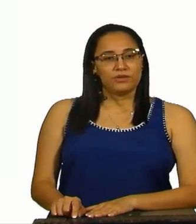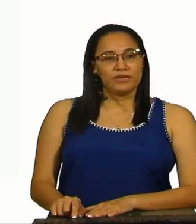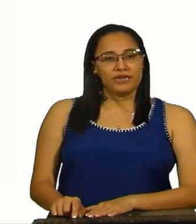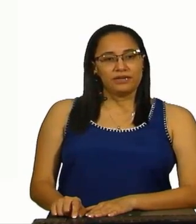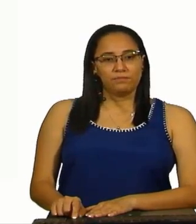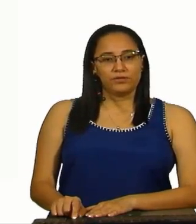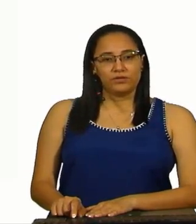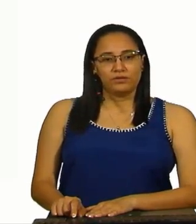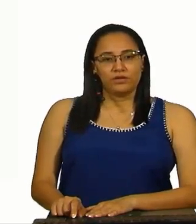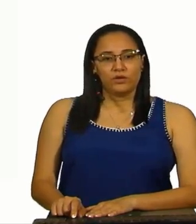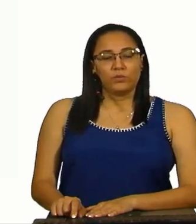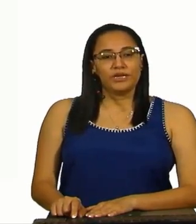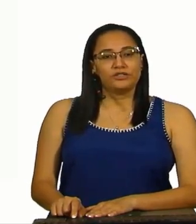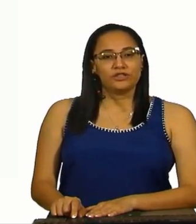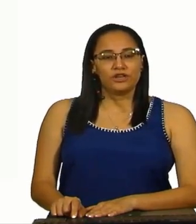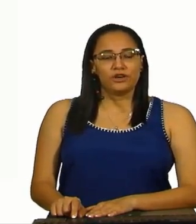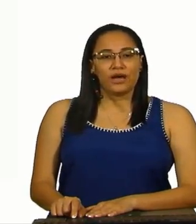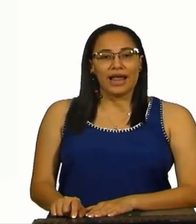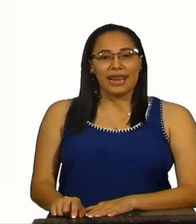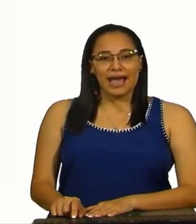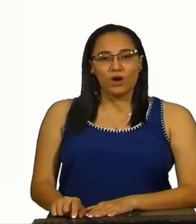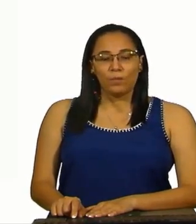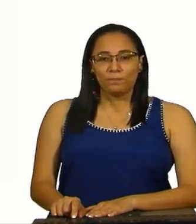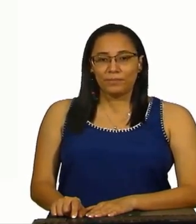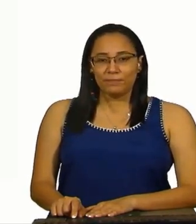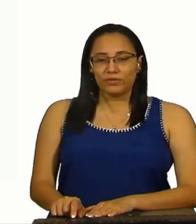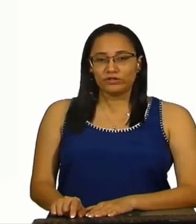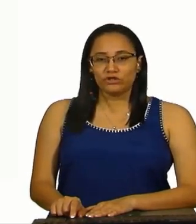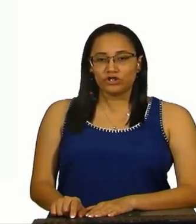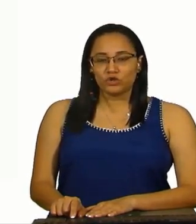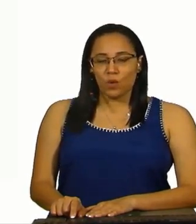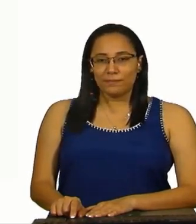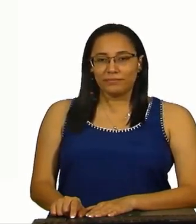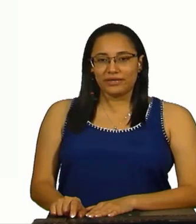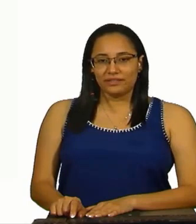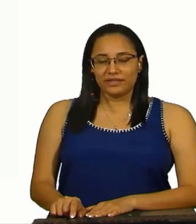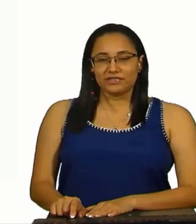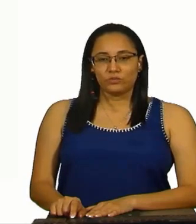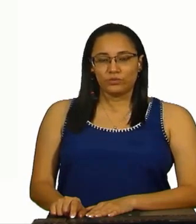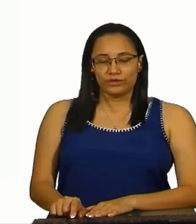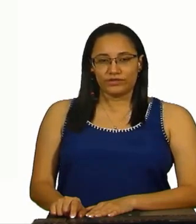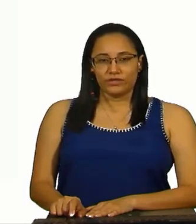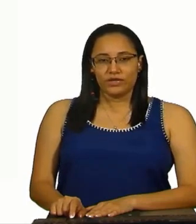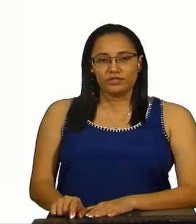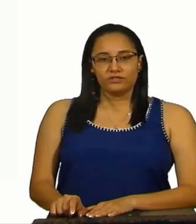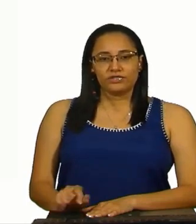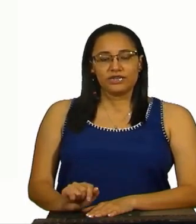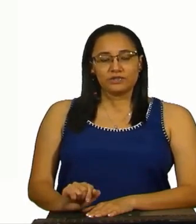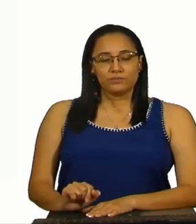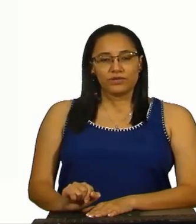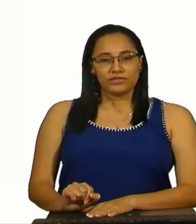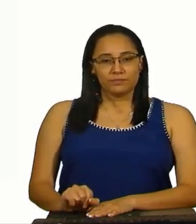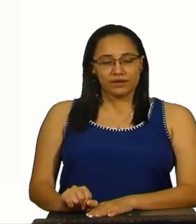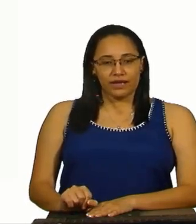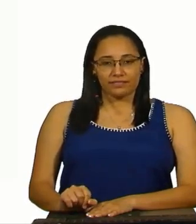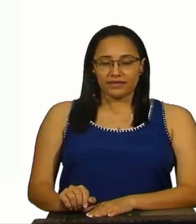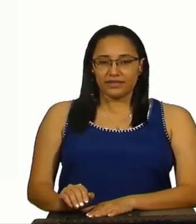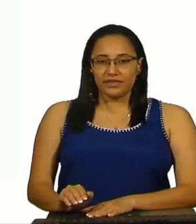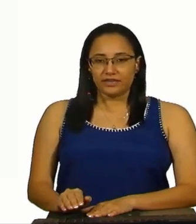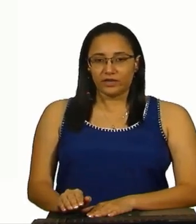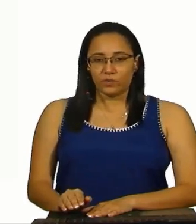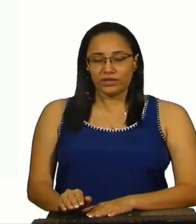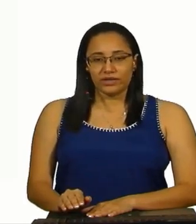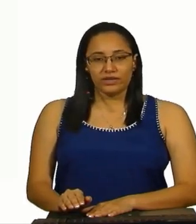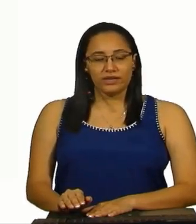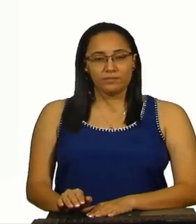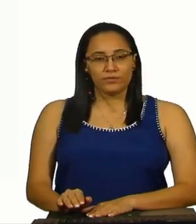Tenemos el primer ejemplo. We do not allow people to swim in this river. Si ustedes se percatan